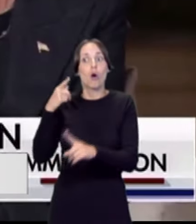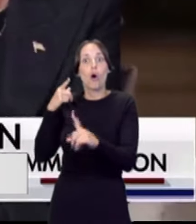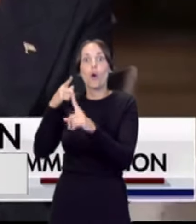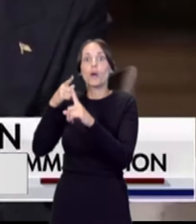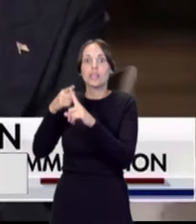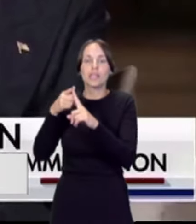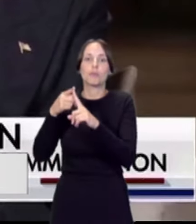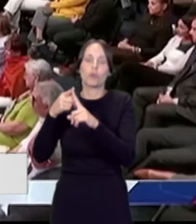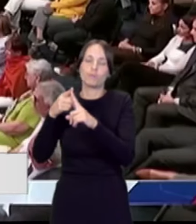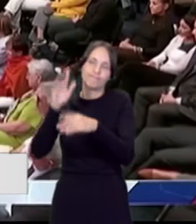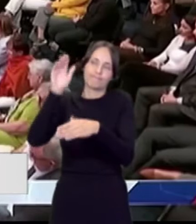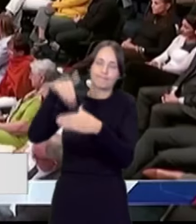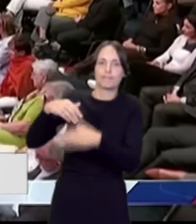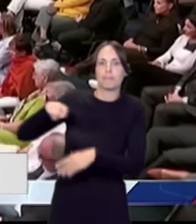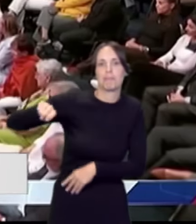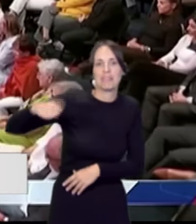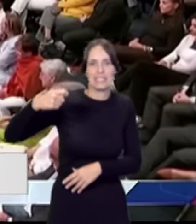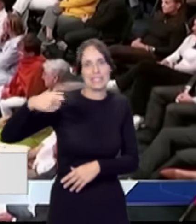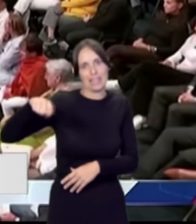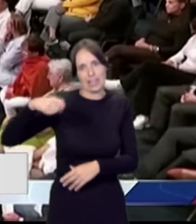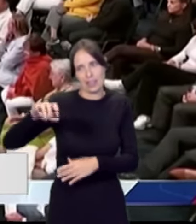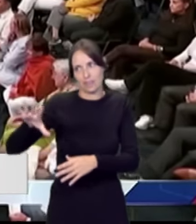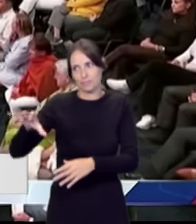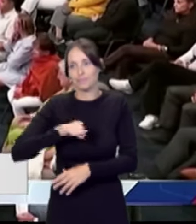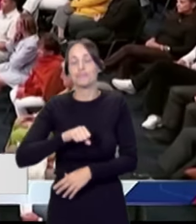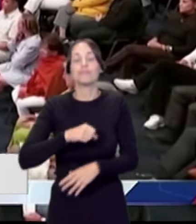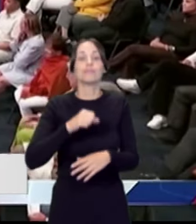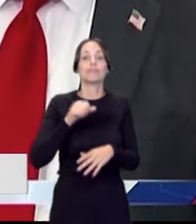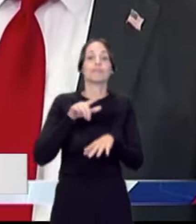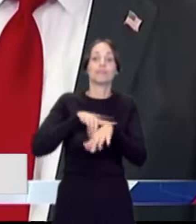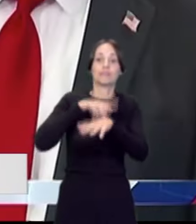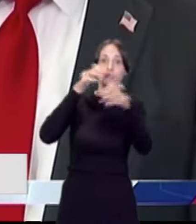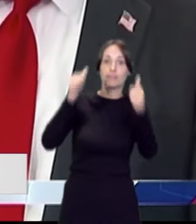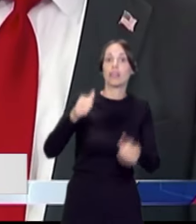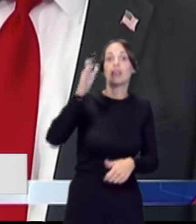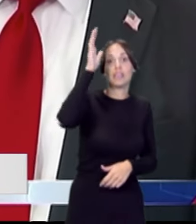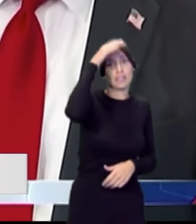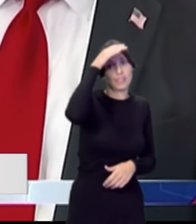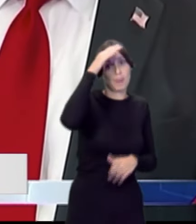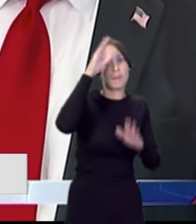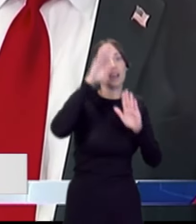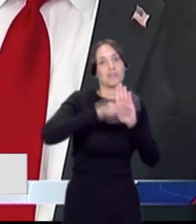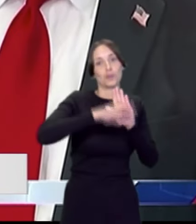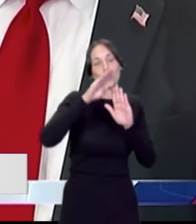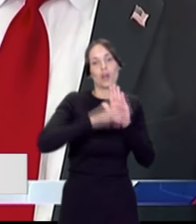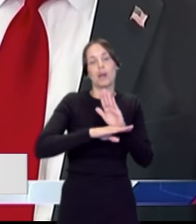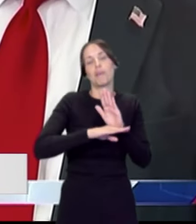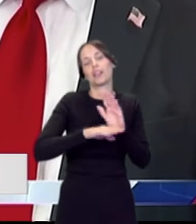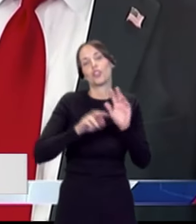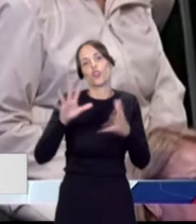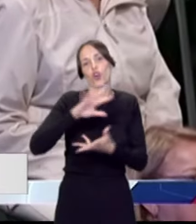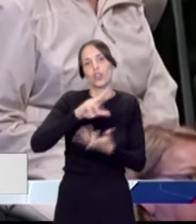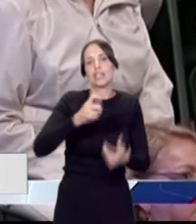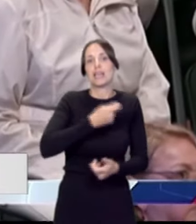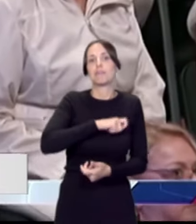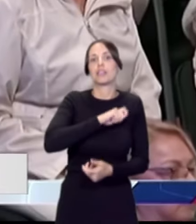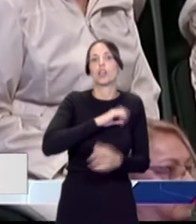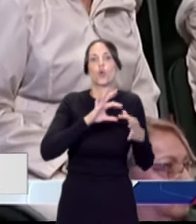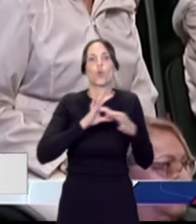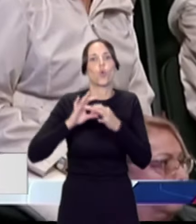oficina oval. Mientras tanto, Donald Trump lleva a cabo un evento con la cadena de noticias en español Univision para hablar acerca de